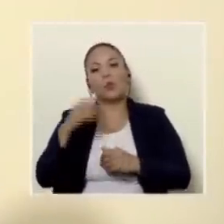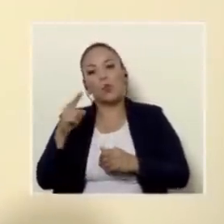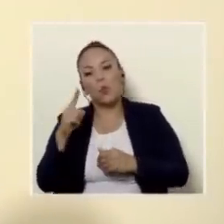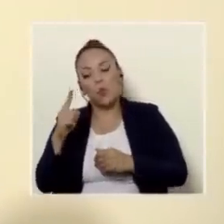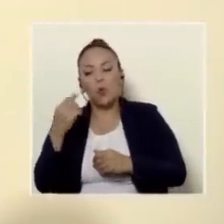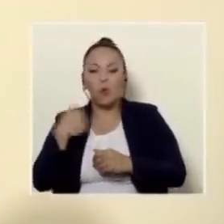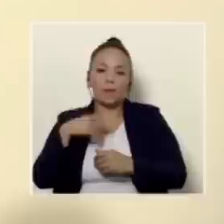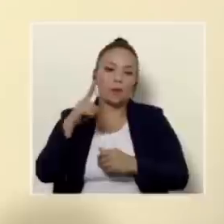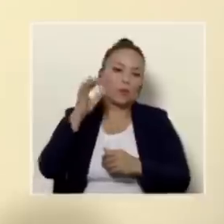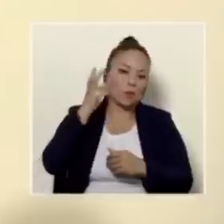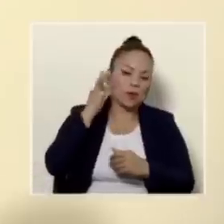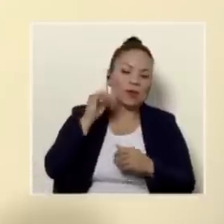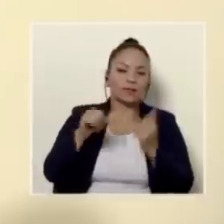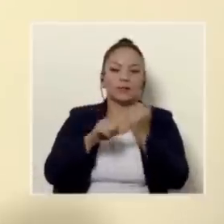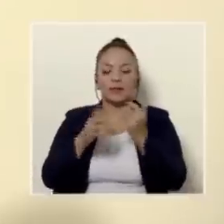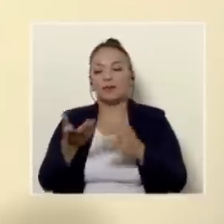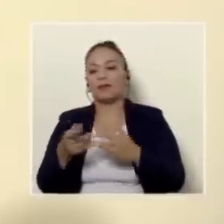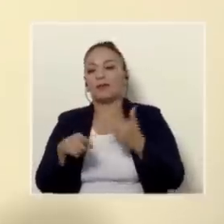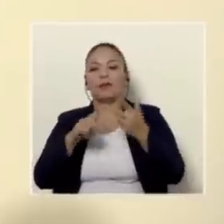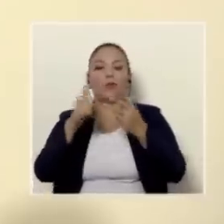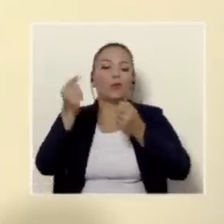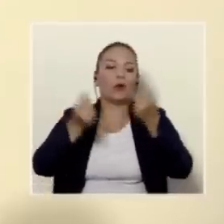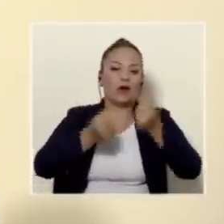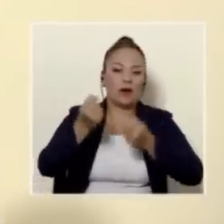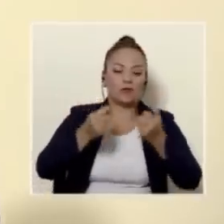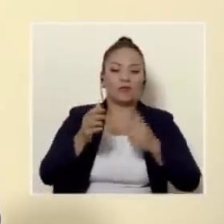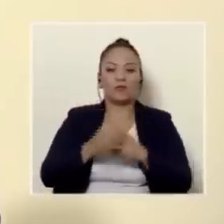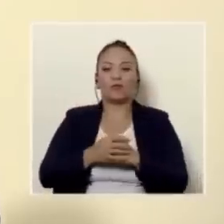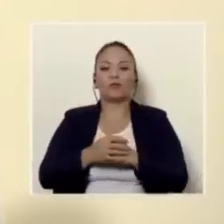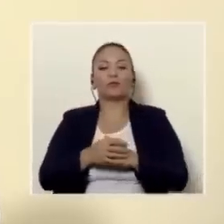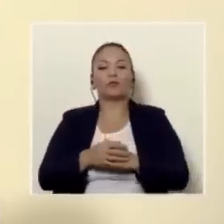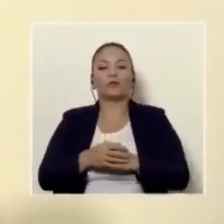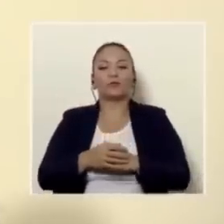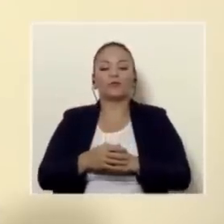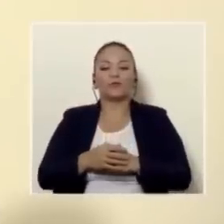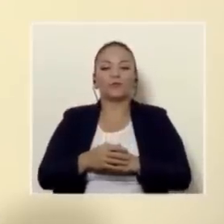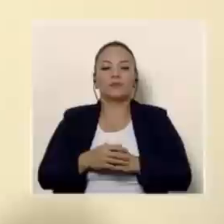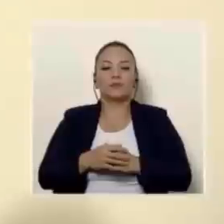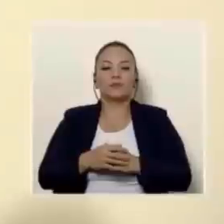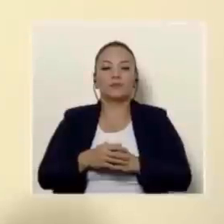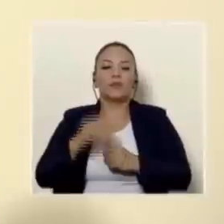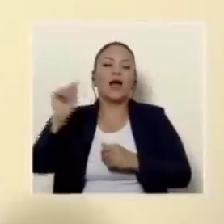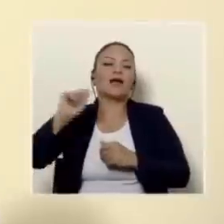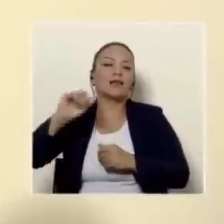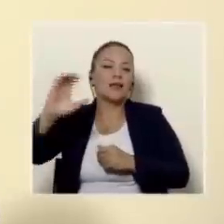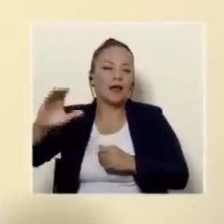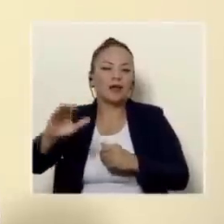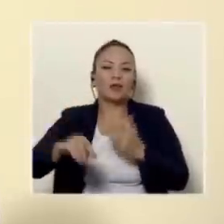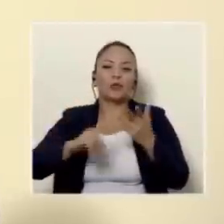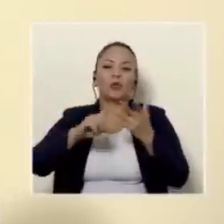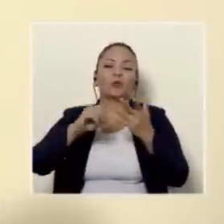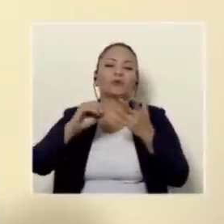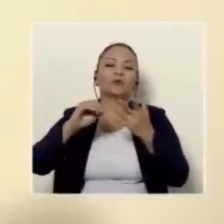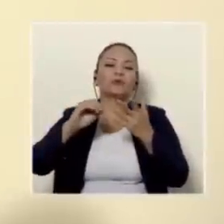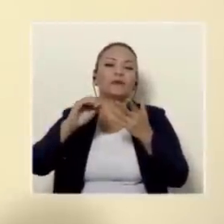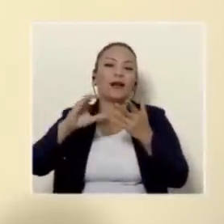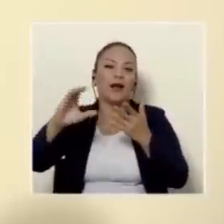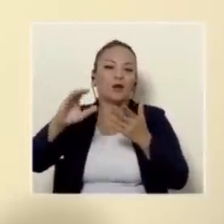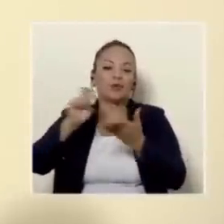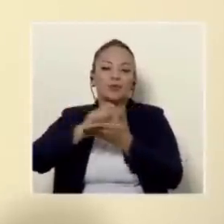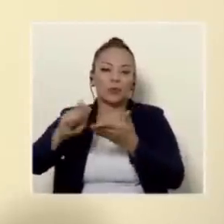una asistente, un carro, un aguinaldo, un salario